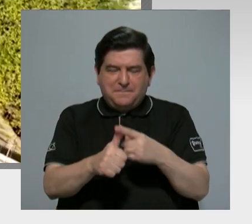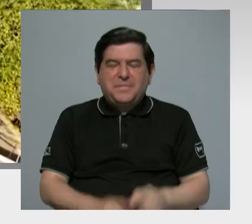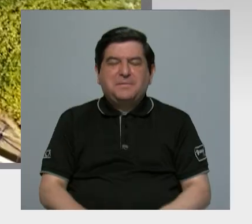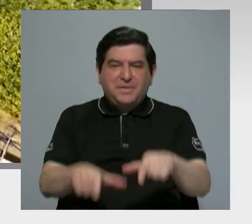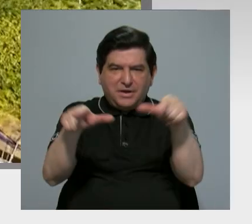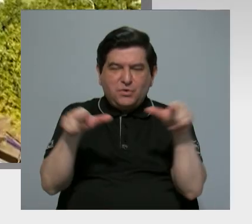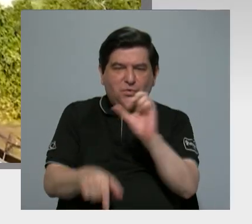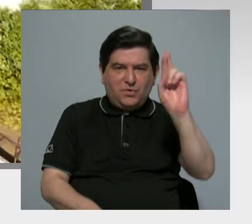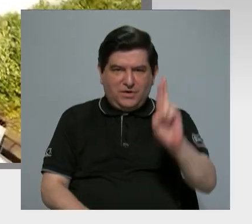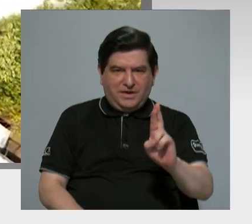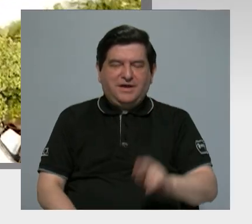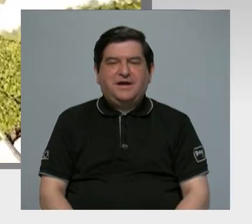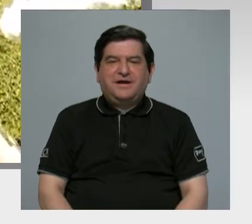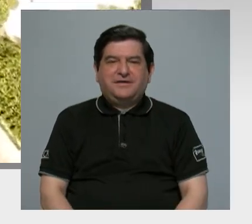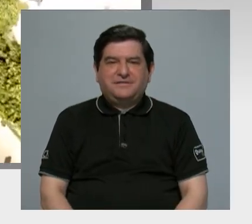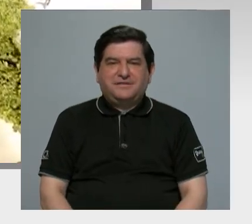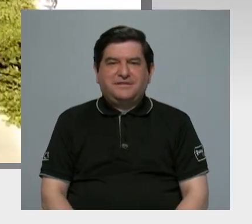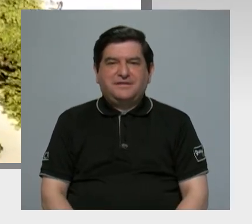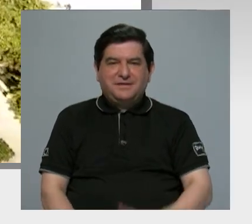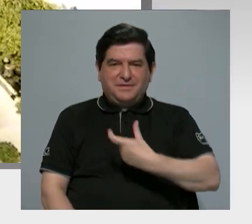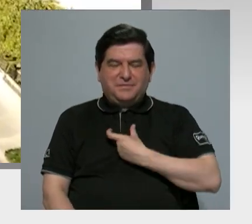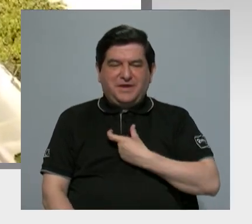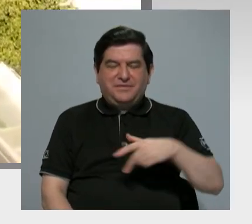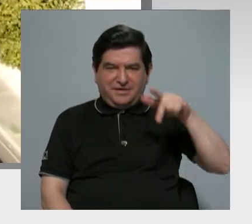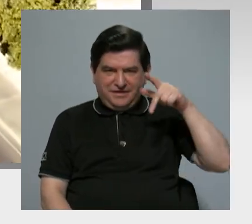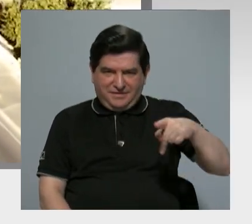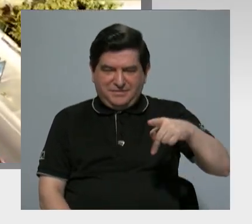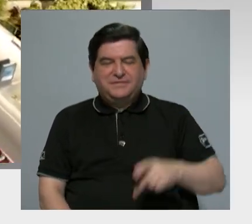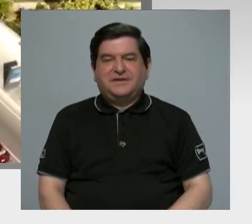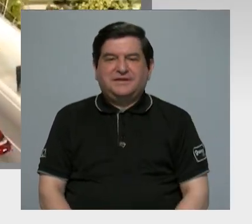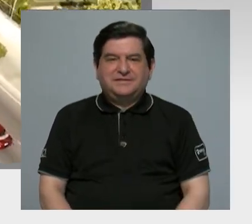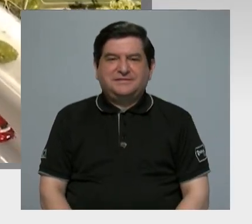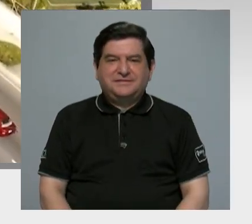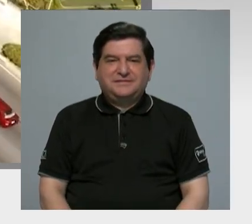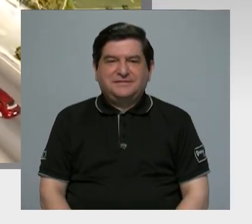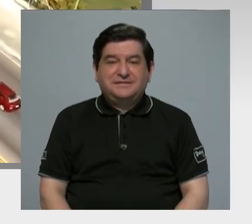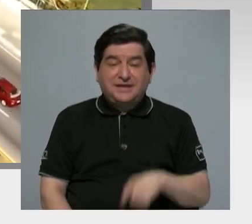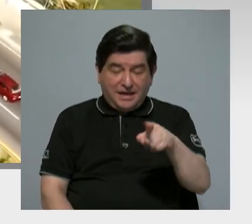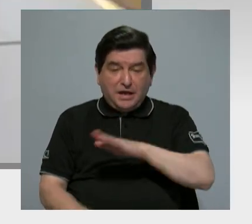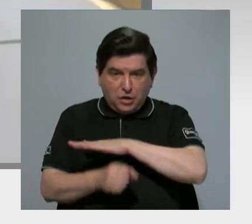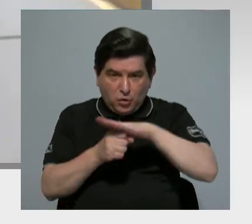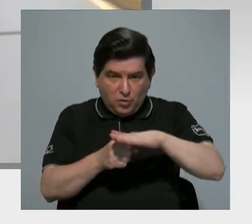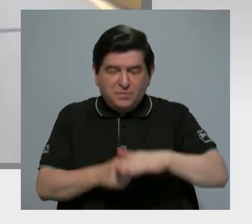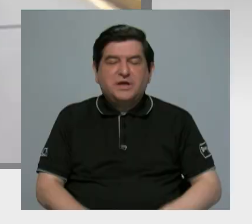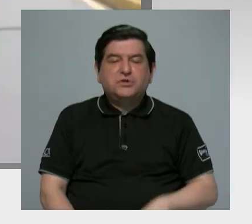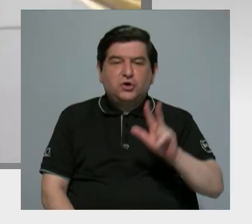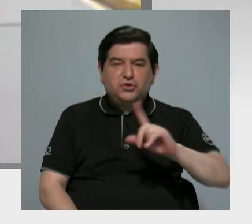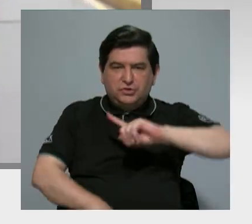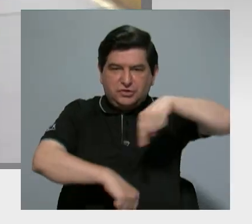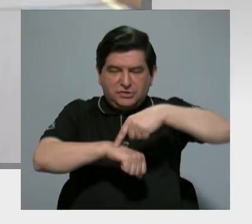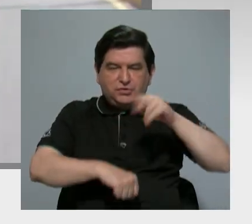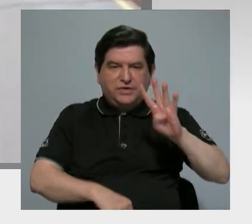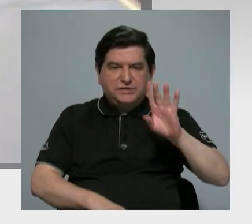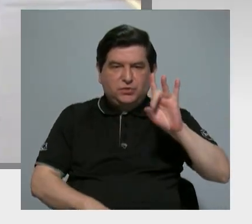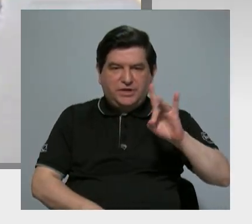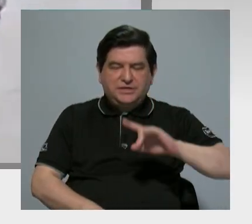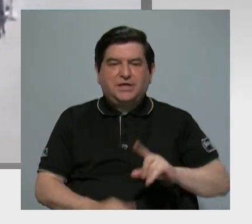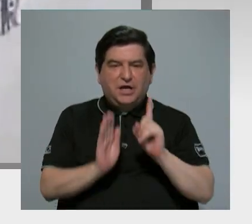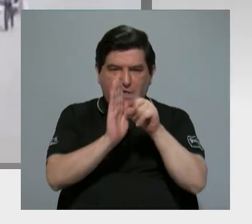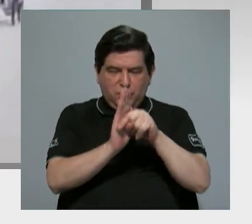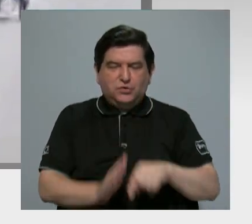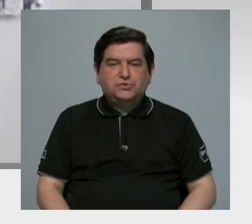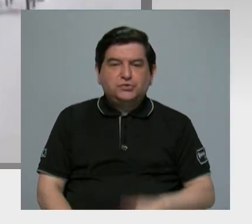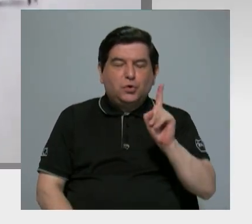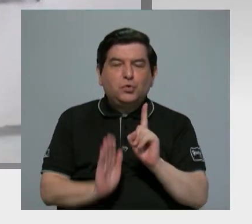el primer podio para Costa Rica, consiguiendo la medalla de plata. Completó el recorrido en 3 horas y 48